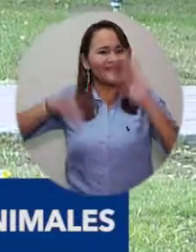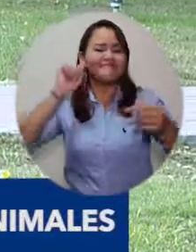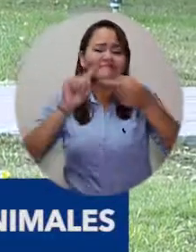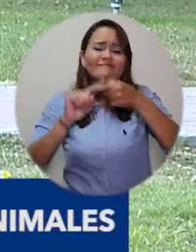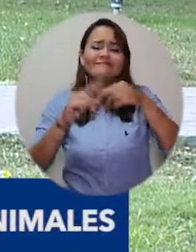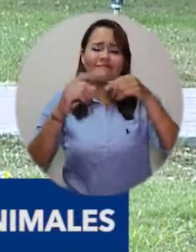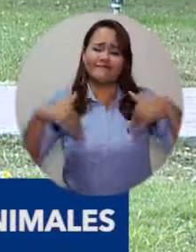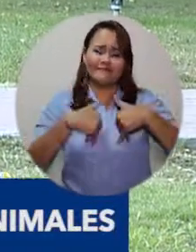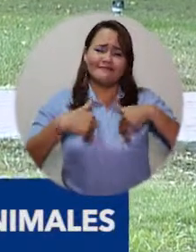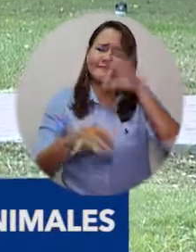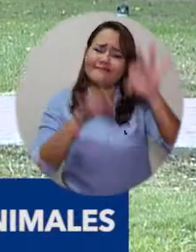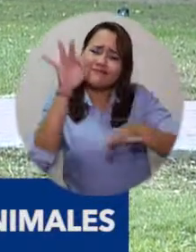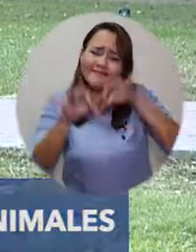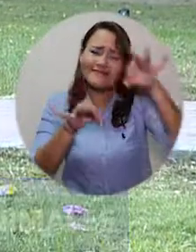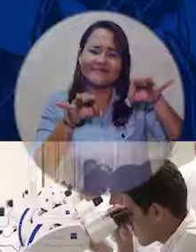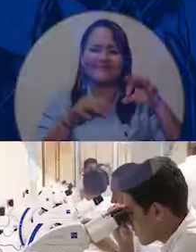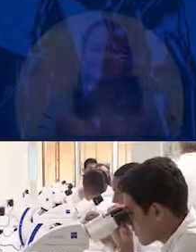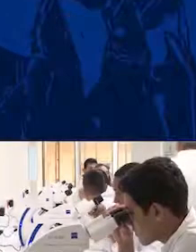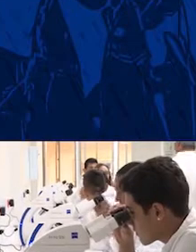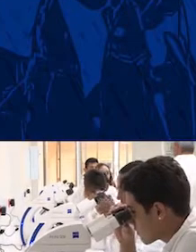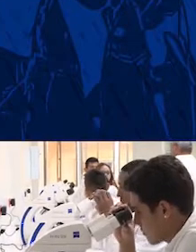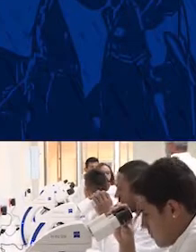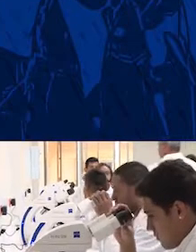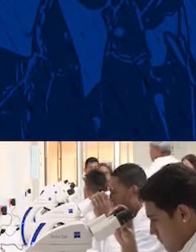Unimagdalena incentiva el cuidado de los animales.